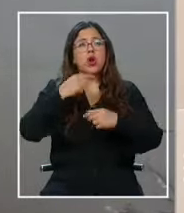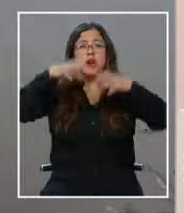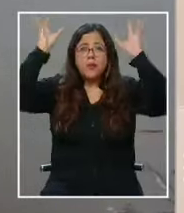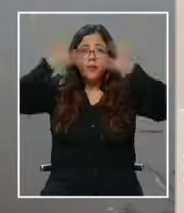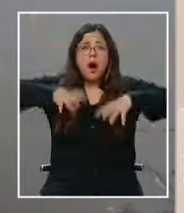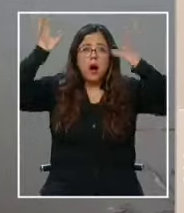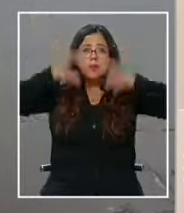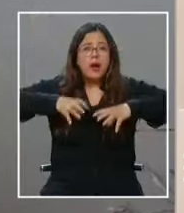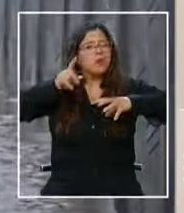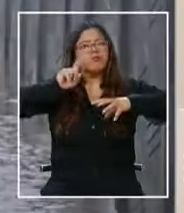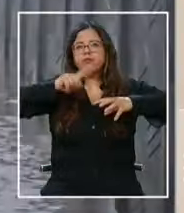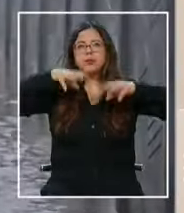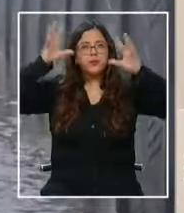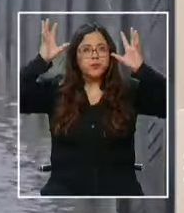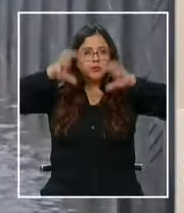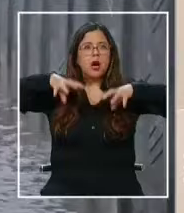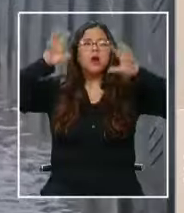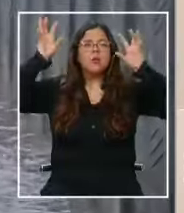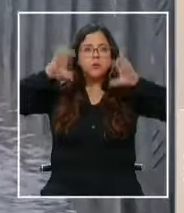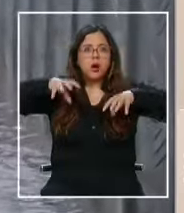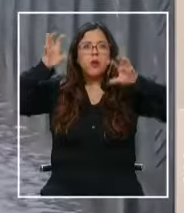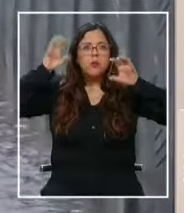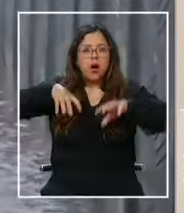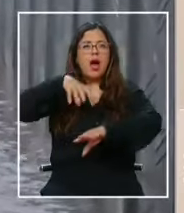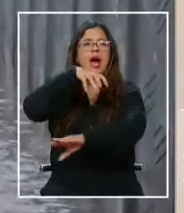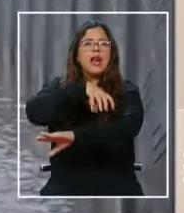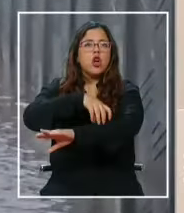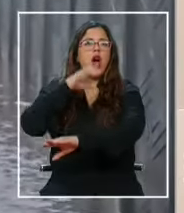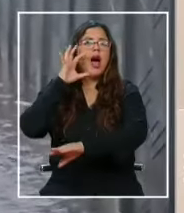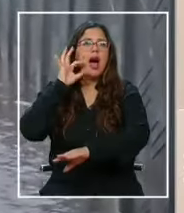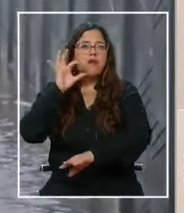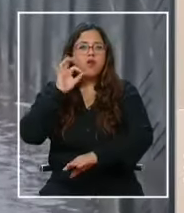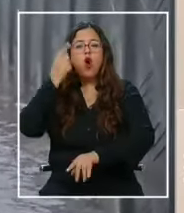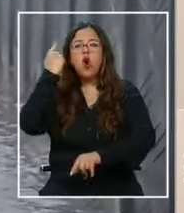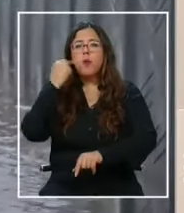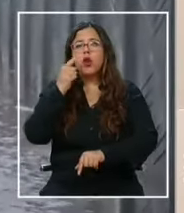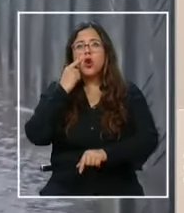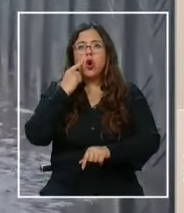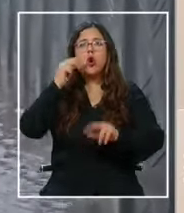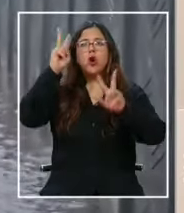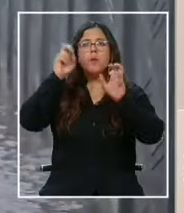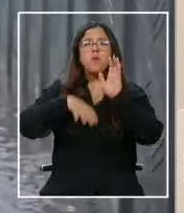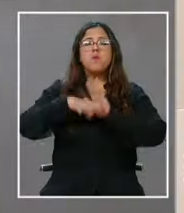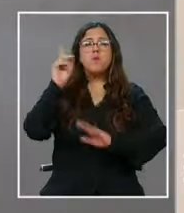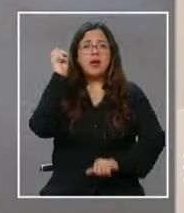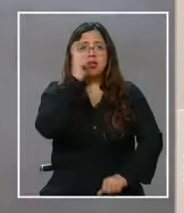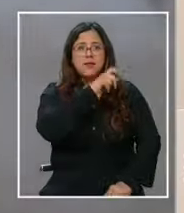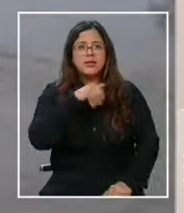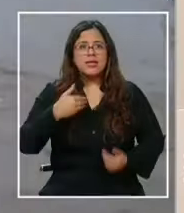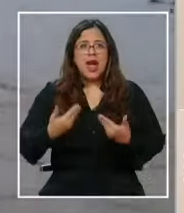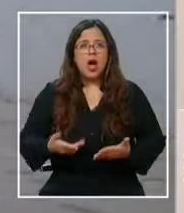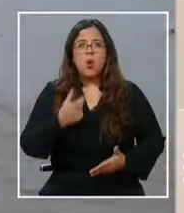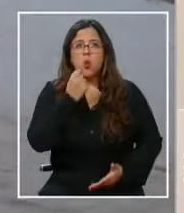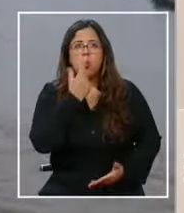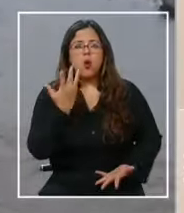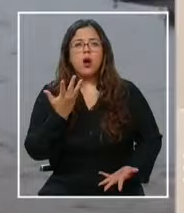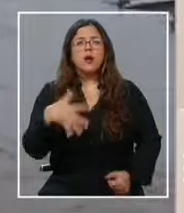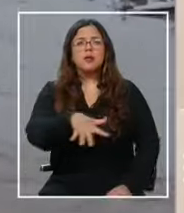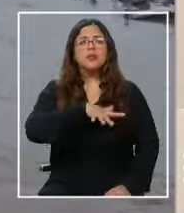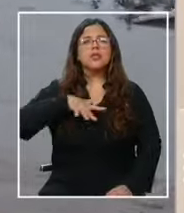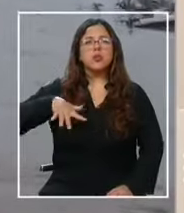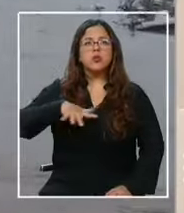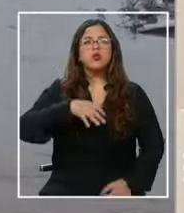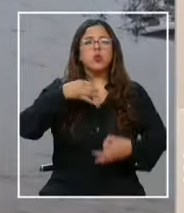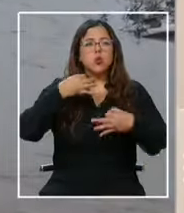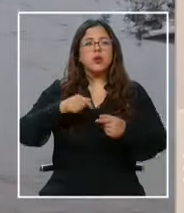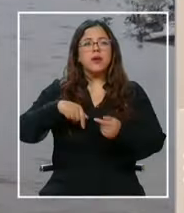la intensidad de la lluvia a esta hora en la región del Biobío, pero sin duda el punto más complejo del Biobío a esta hora es la situación que